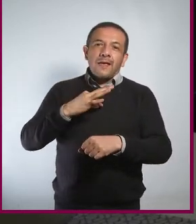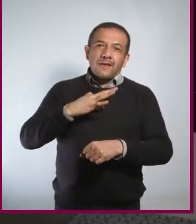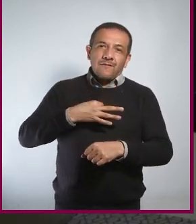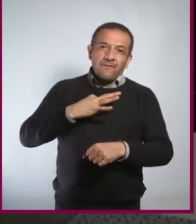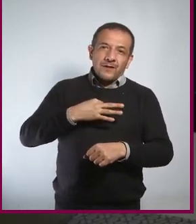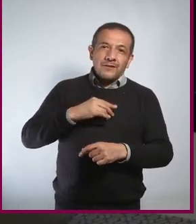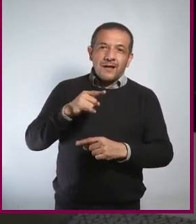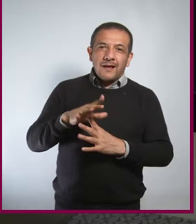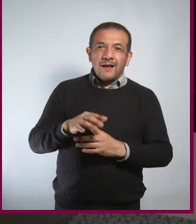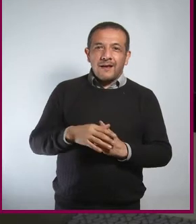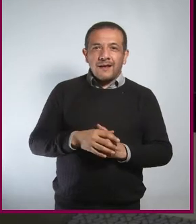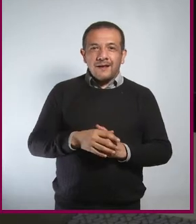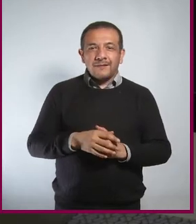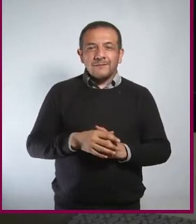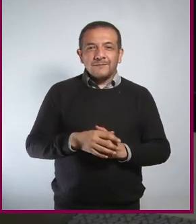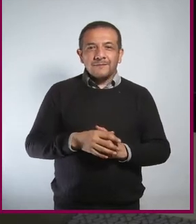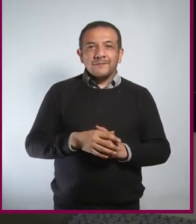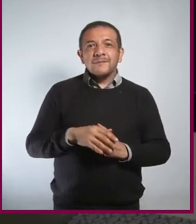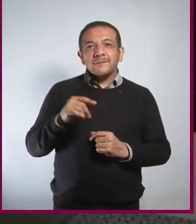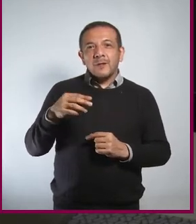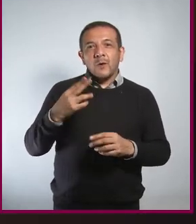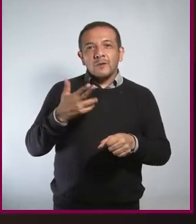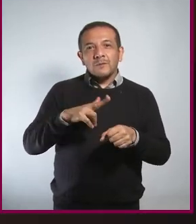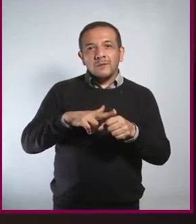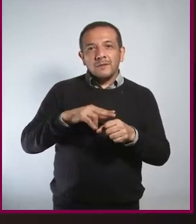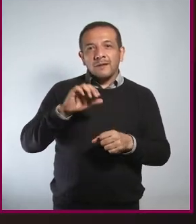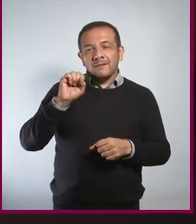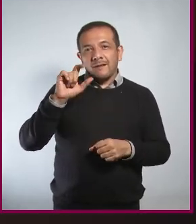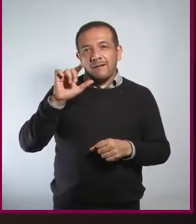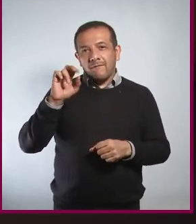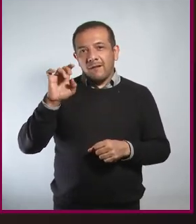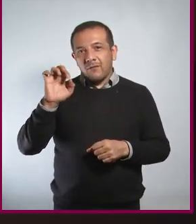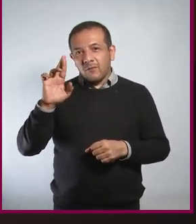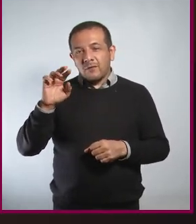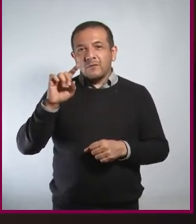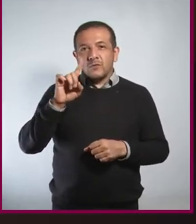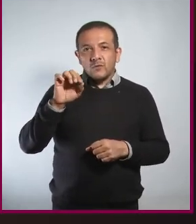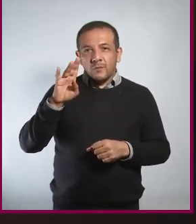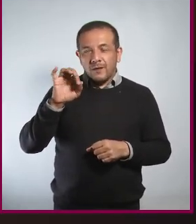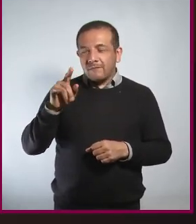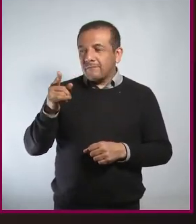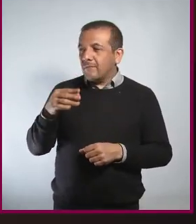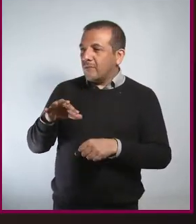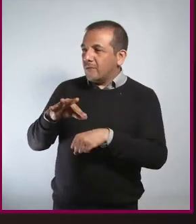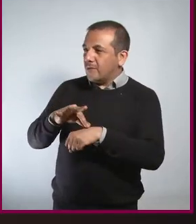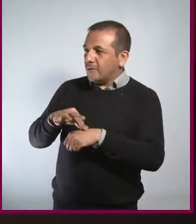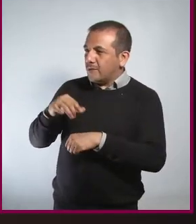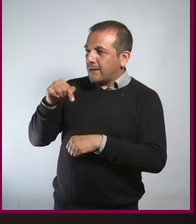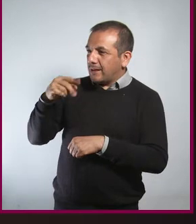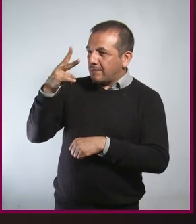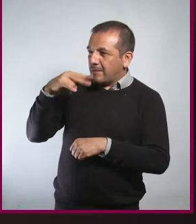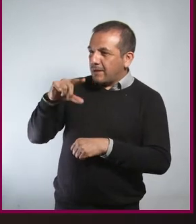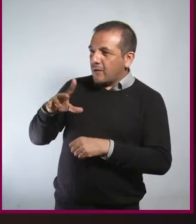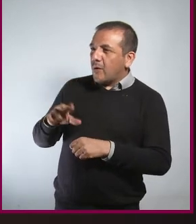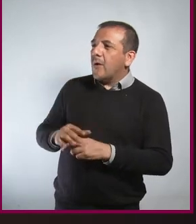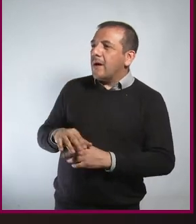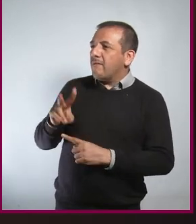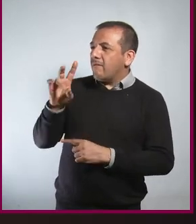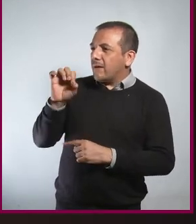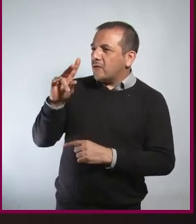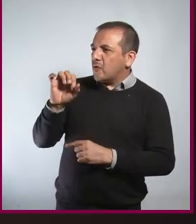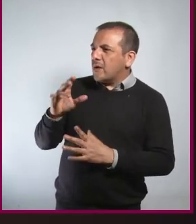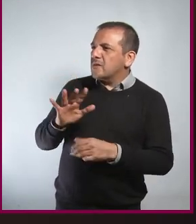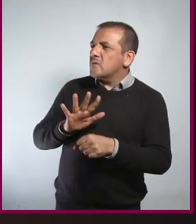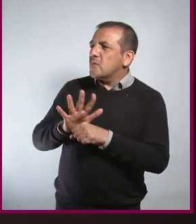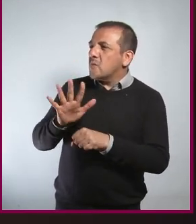Nacional de Ciencias Médicas y Nutrición Salvador Subirán. Doctor, en México, ¿cuáles son las enfermedades causadas por vectores más